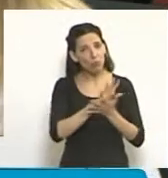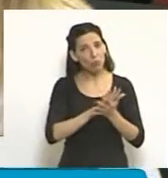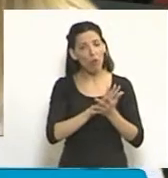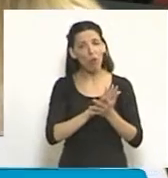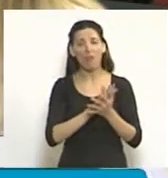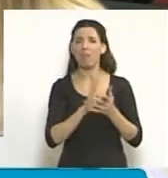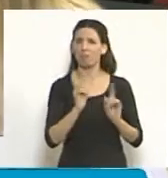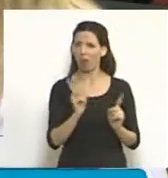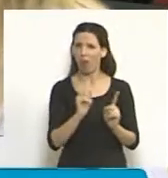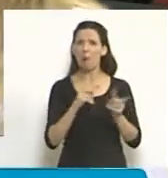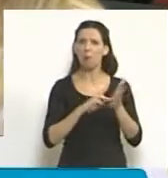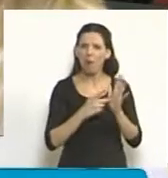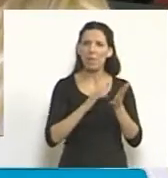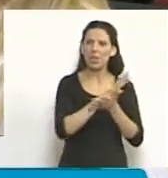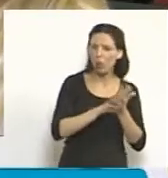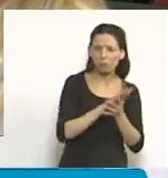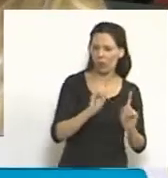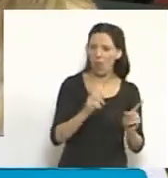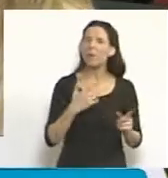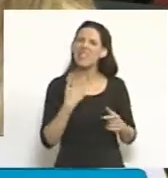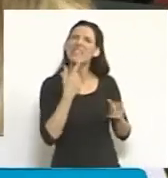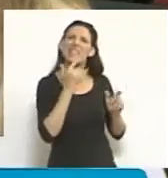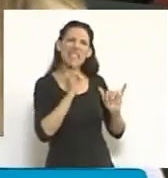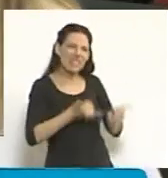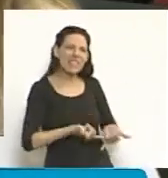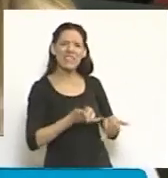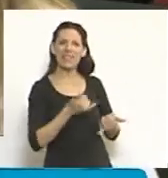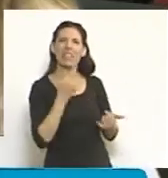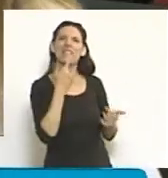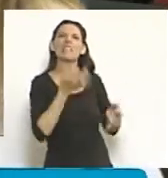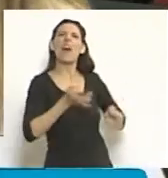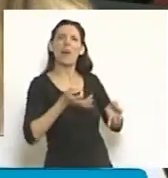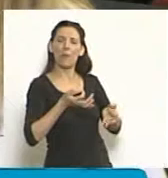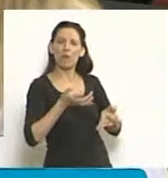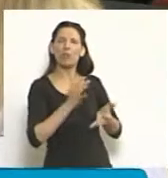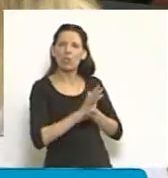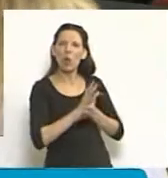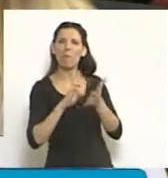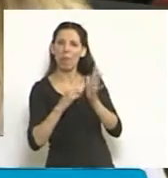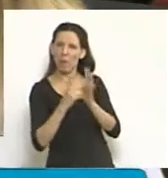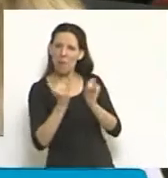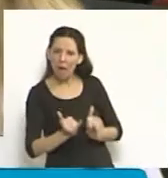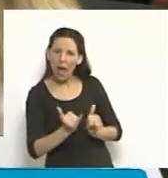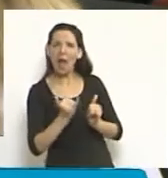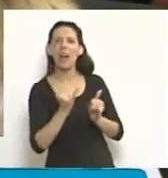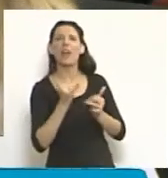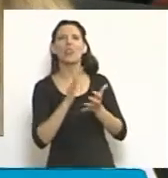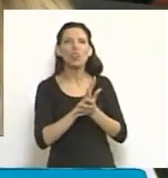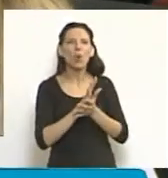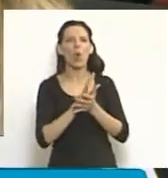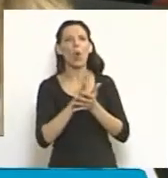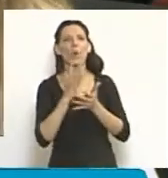los problemas que sí reconocemos efectivamente tiene el funcionamiento de nuestro